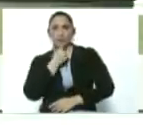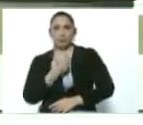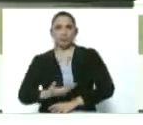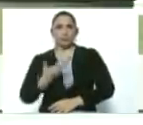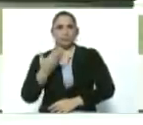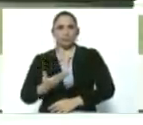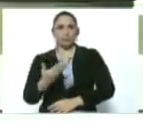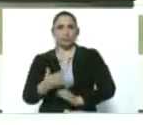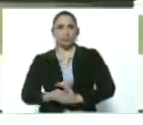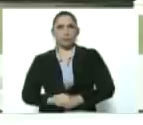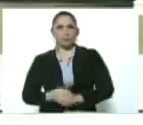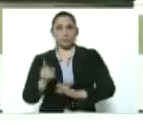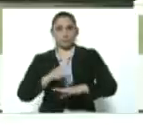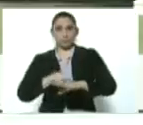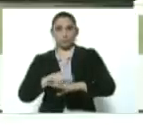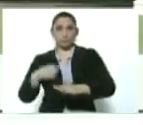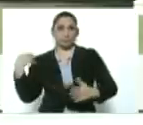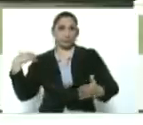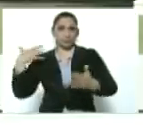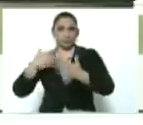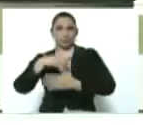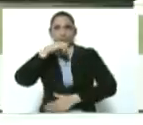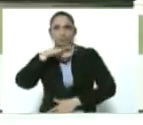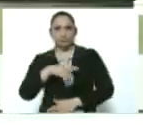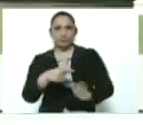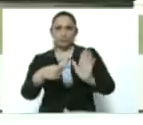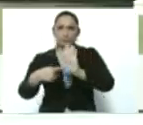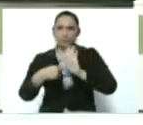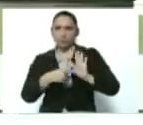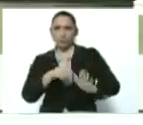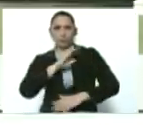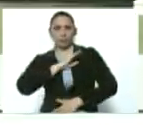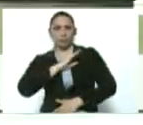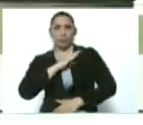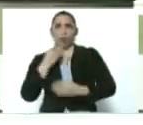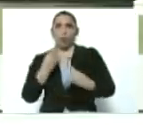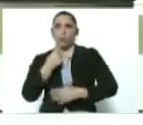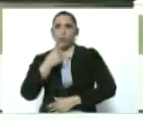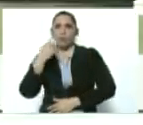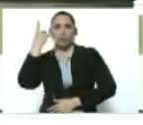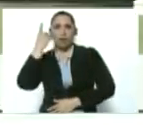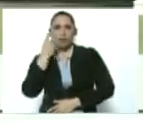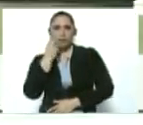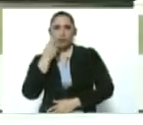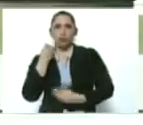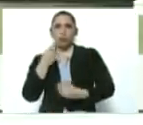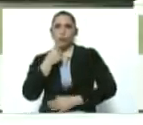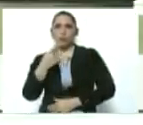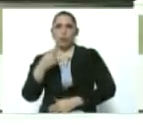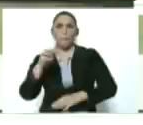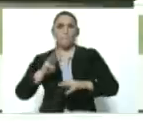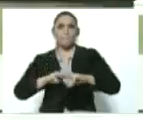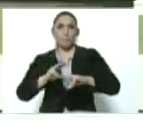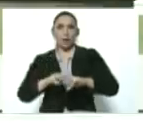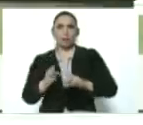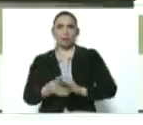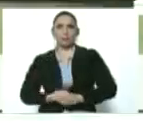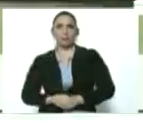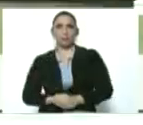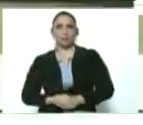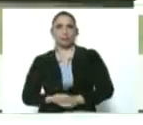del tiempo histórico que está demostrando pertinencia como dijo darío como dijo blanca la